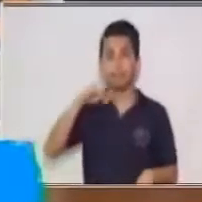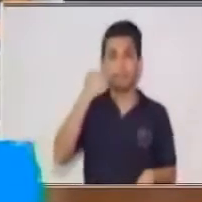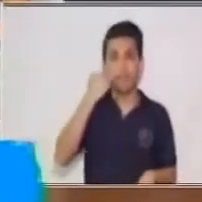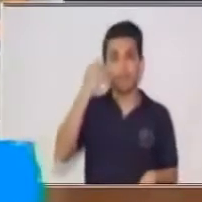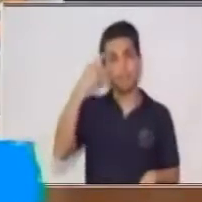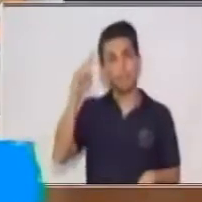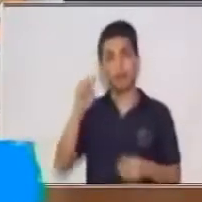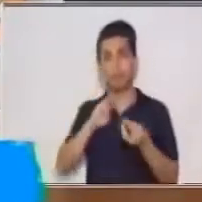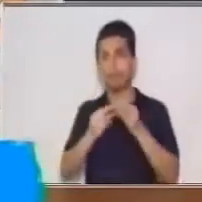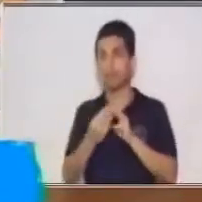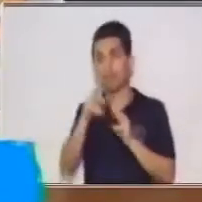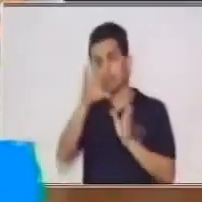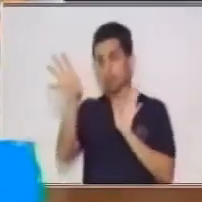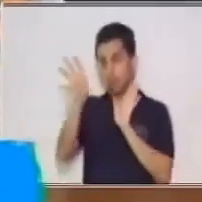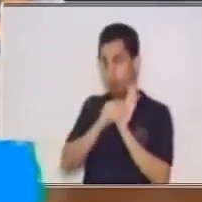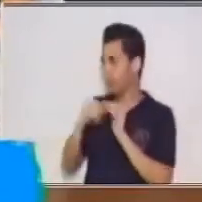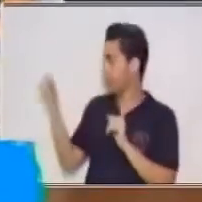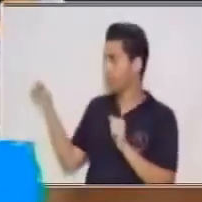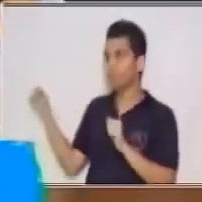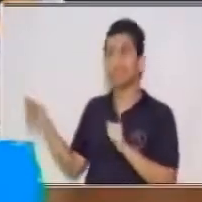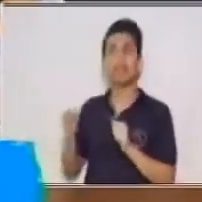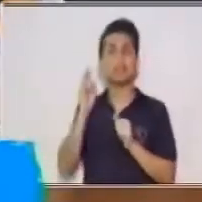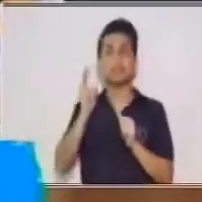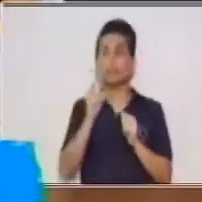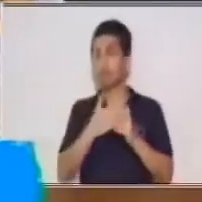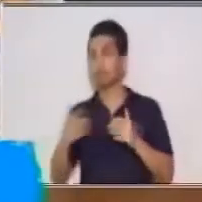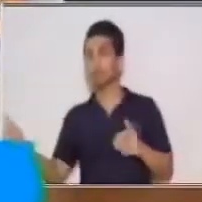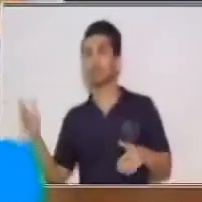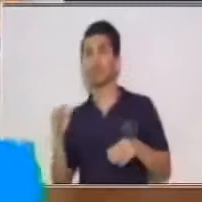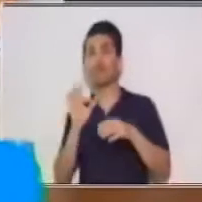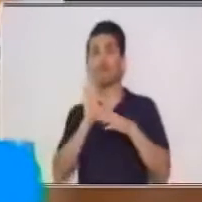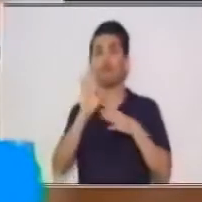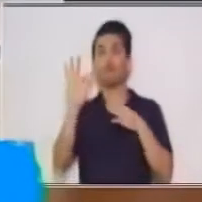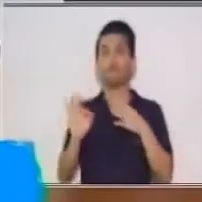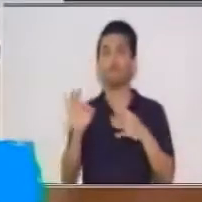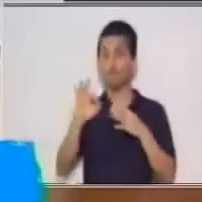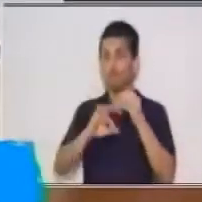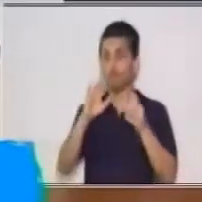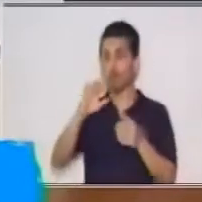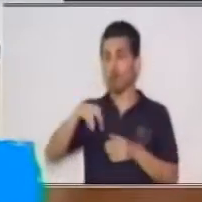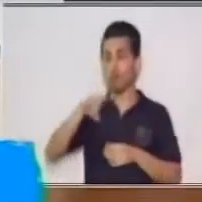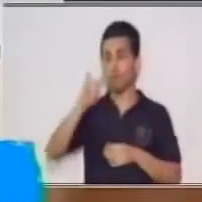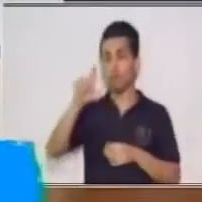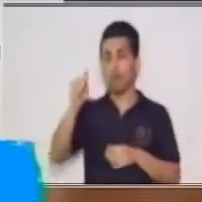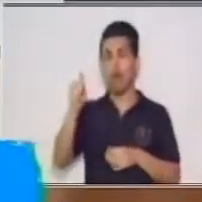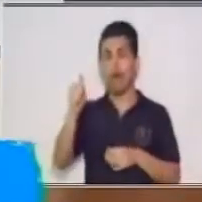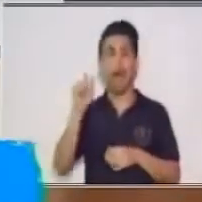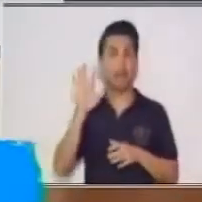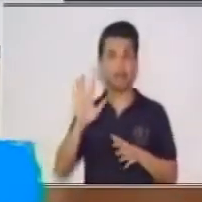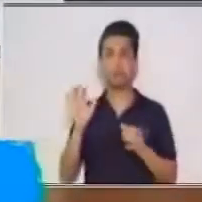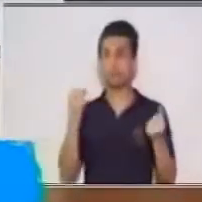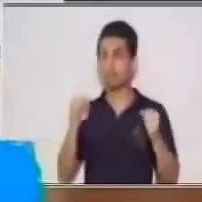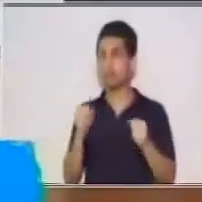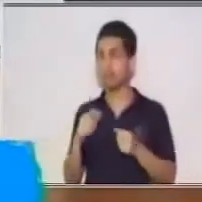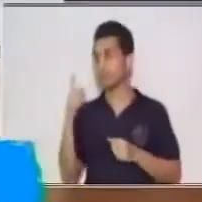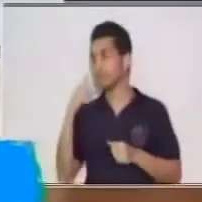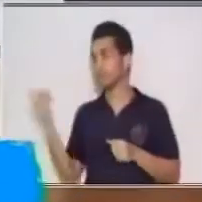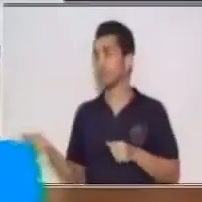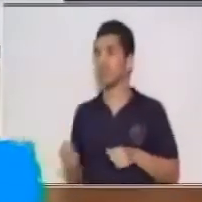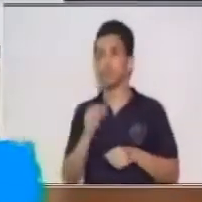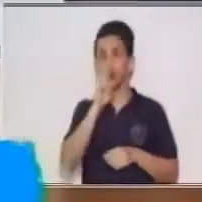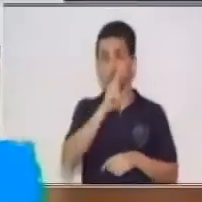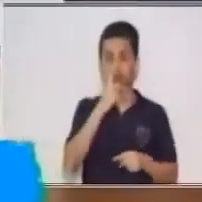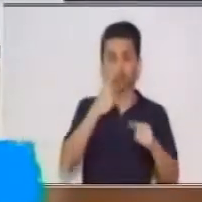sabes, anótala, porque si te das cuenta, en varias de nuestras fórmulas nos va a servir. Para encontrar el diámetro de un círculo